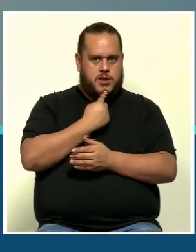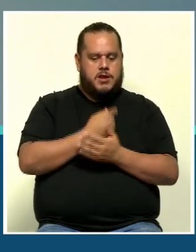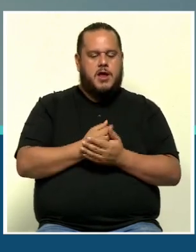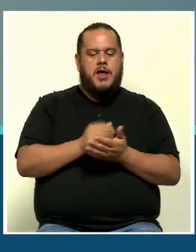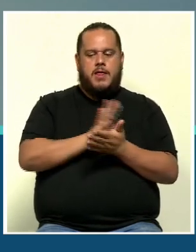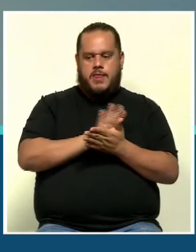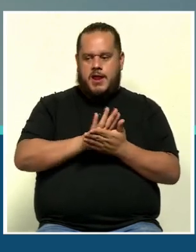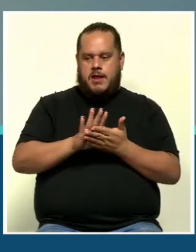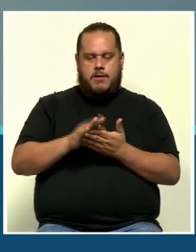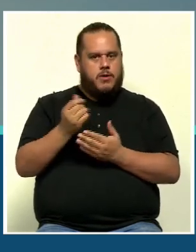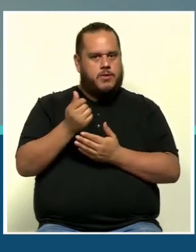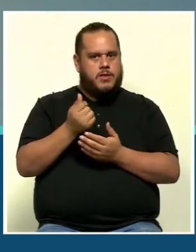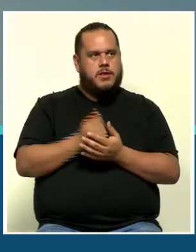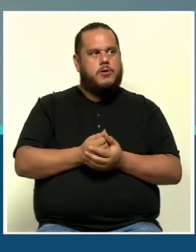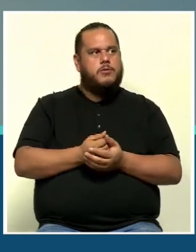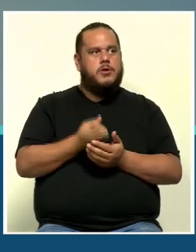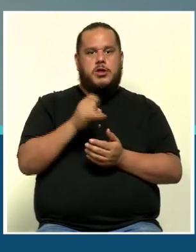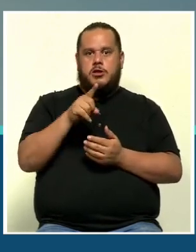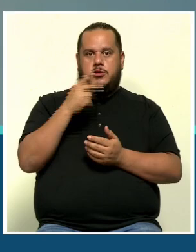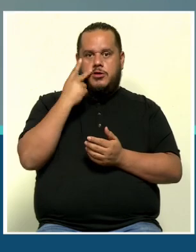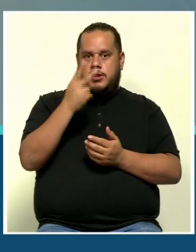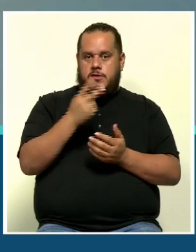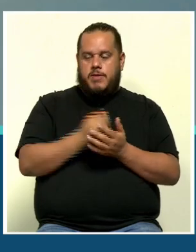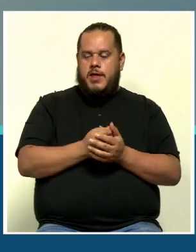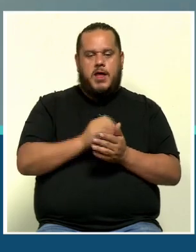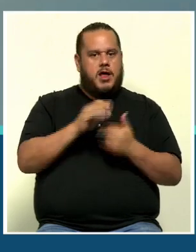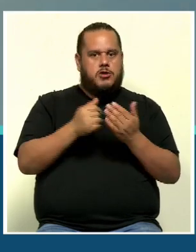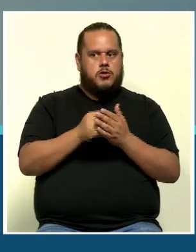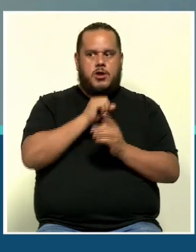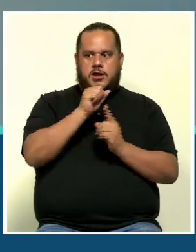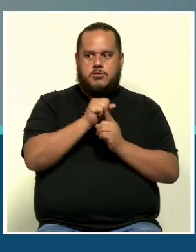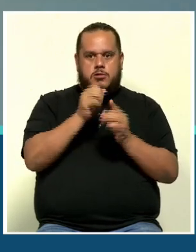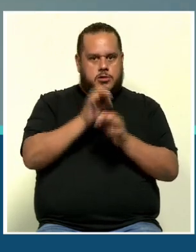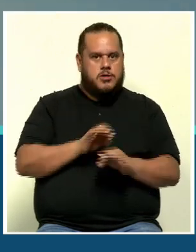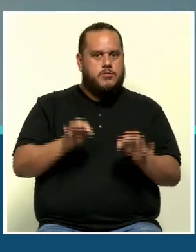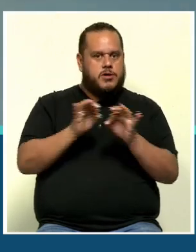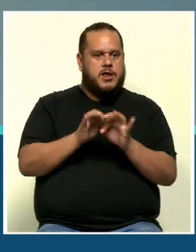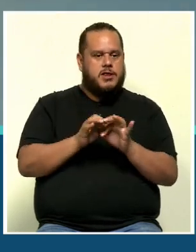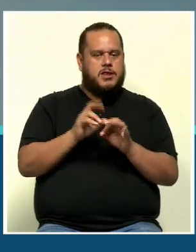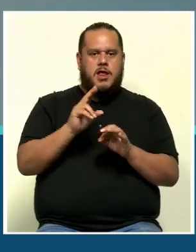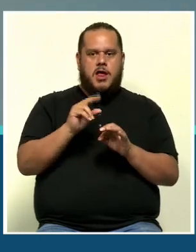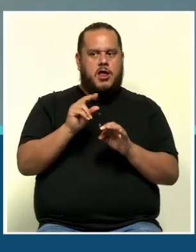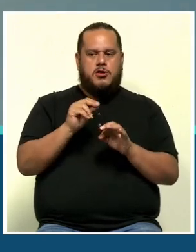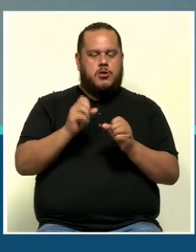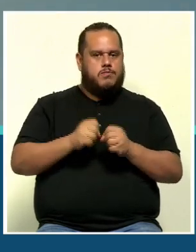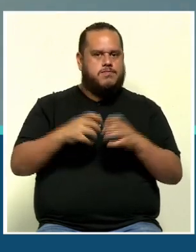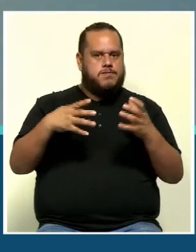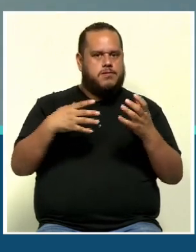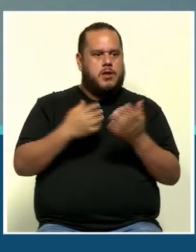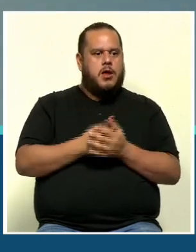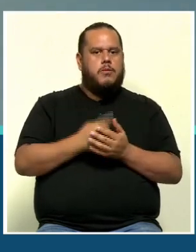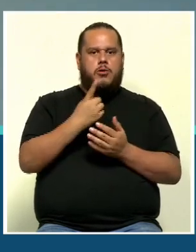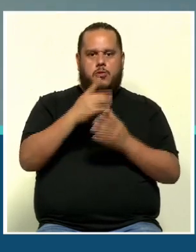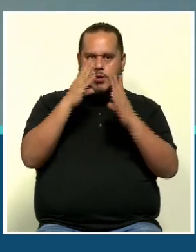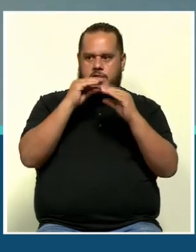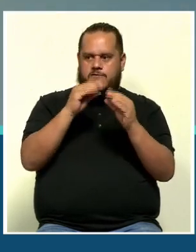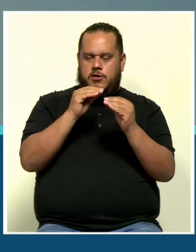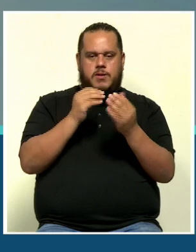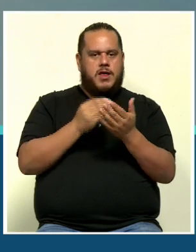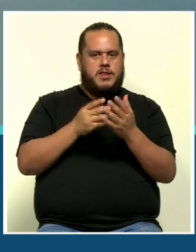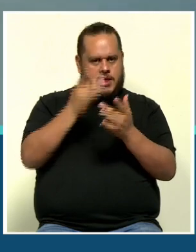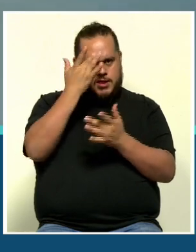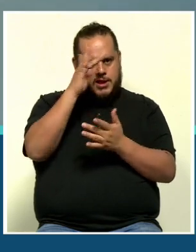lavado de dinero. Si usted ve, Andrés, todos los casos importantes no revientan por un informe de inteligencia